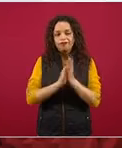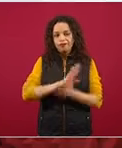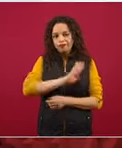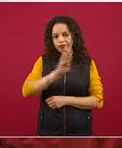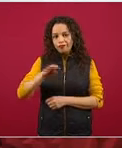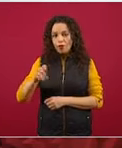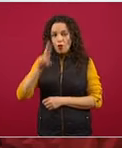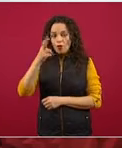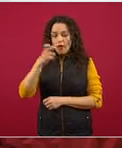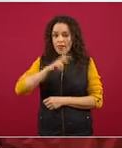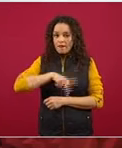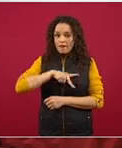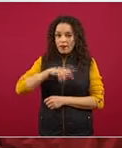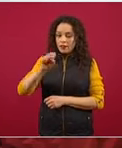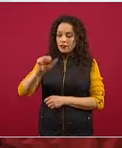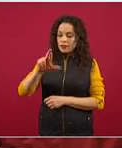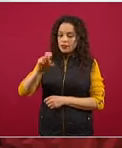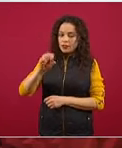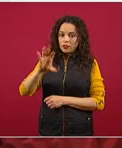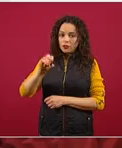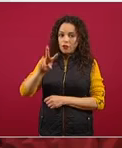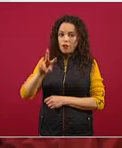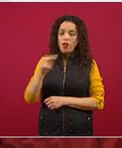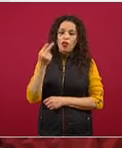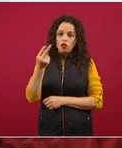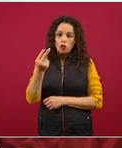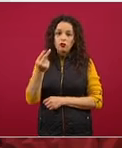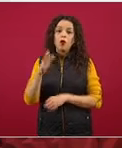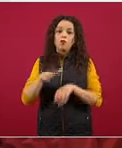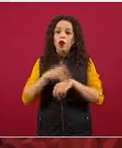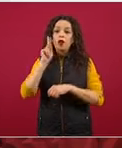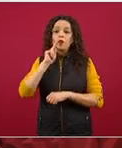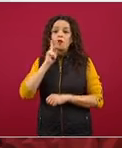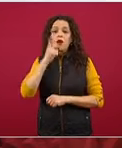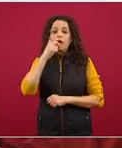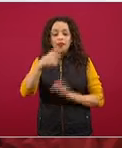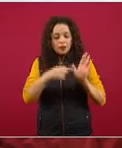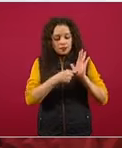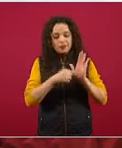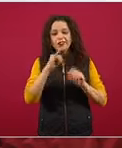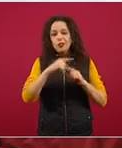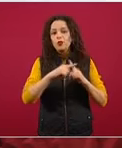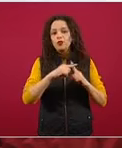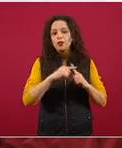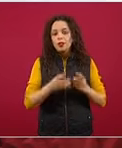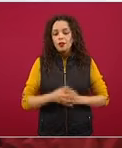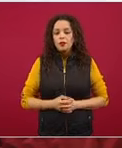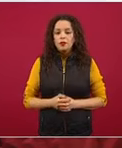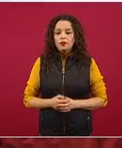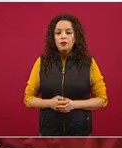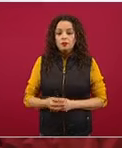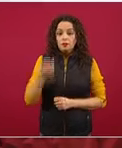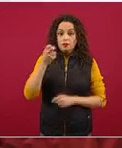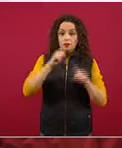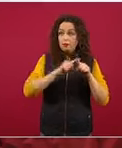un resultado positivo. Esta es la otra curva epidémica, la de los casos estimados, que se estima